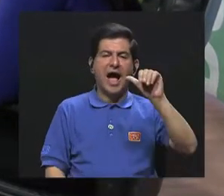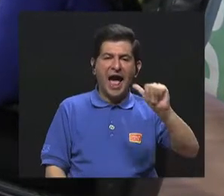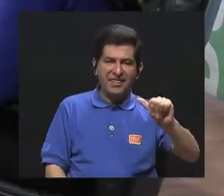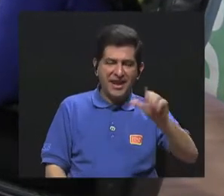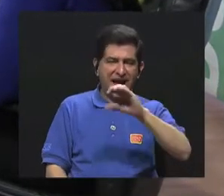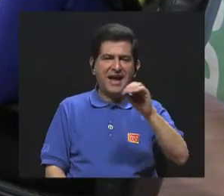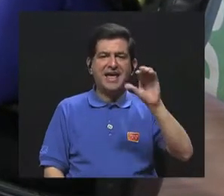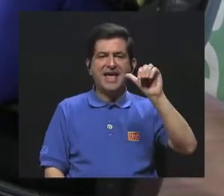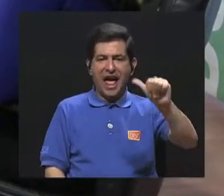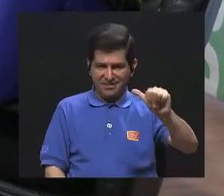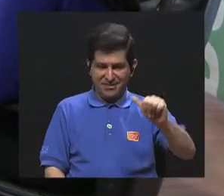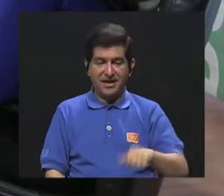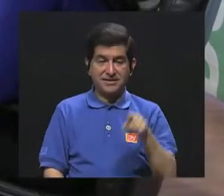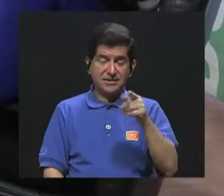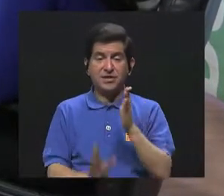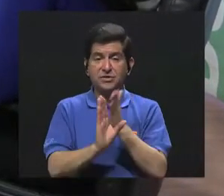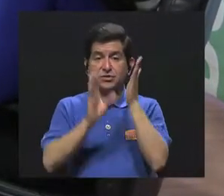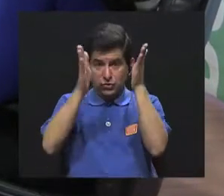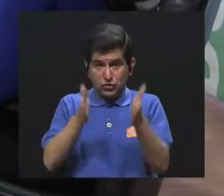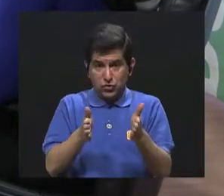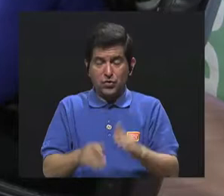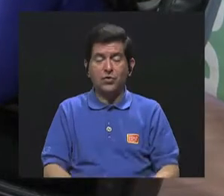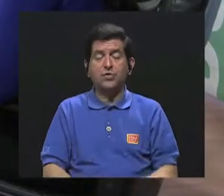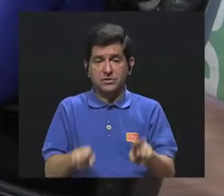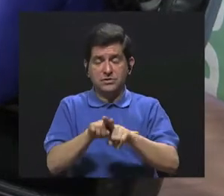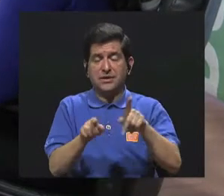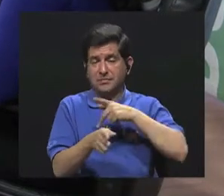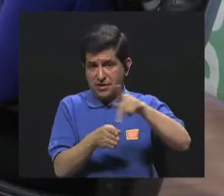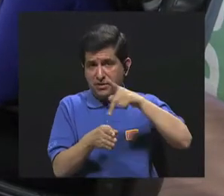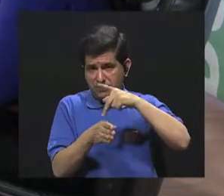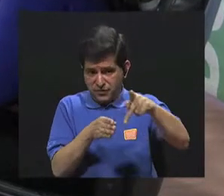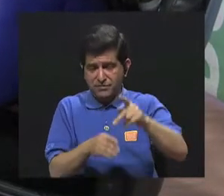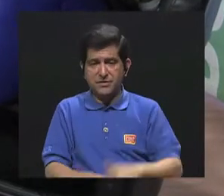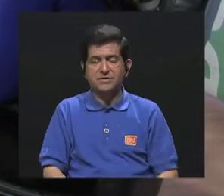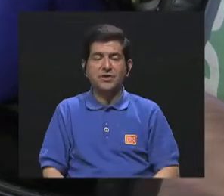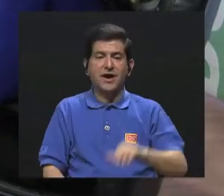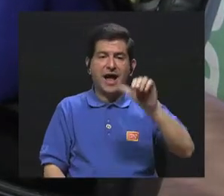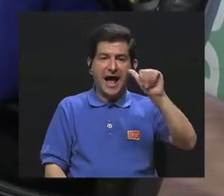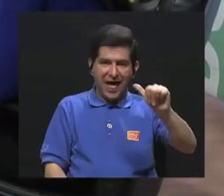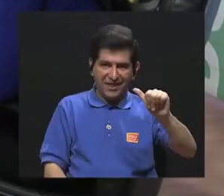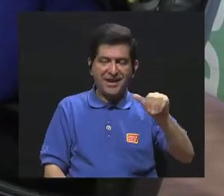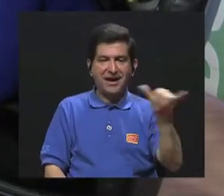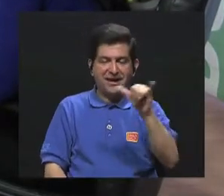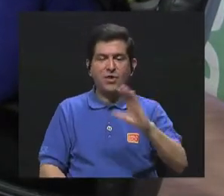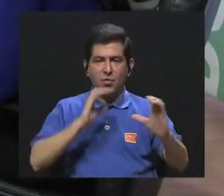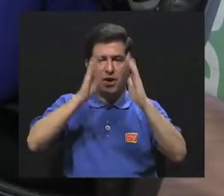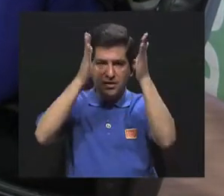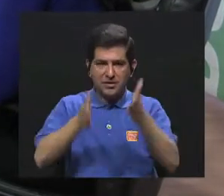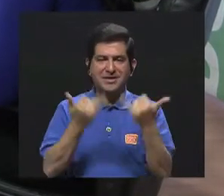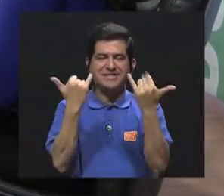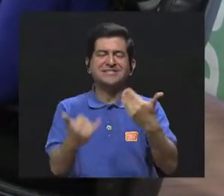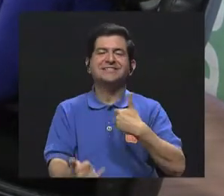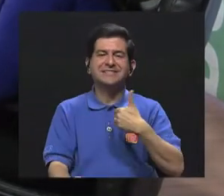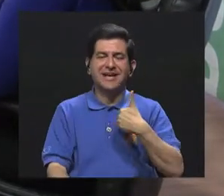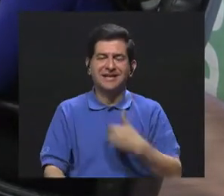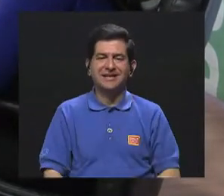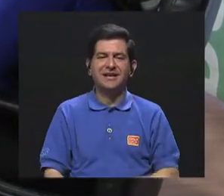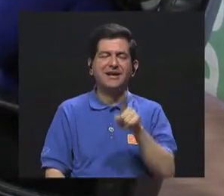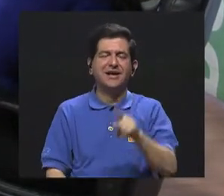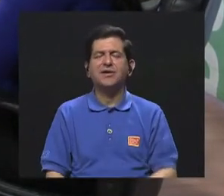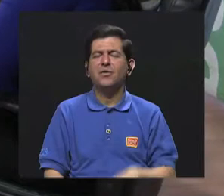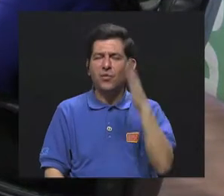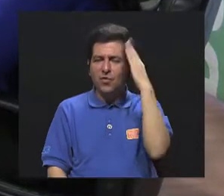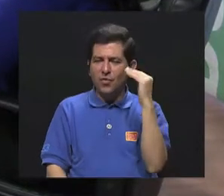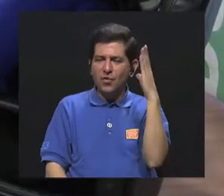de Andrés que, bueno, ellos son psicólogos, además de profesión, y Adrián además es comunicador, o sea, que ellos ya tenían como todo